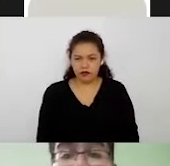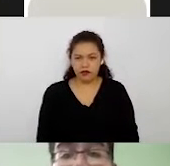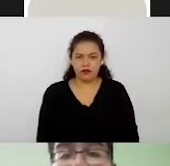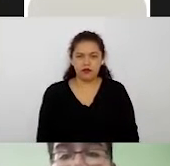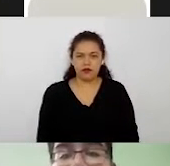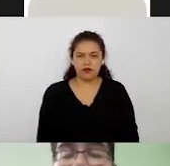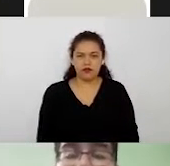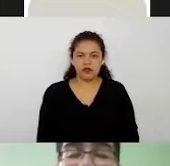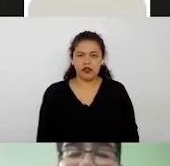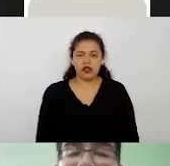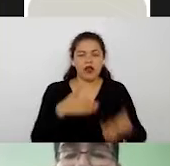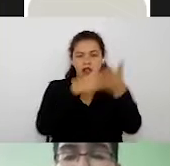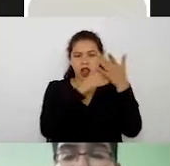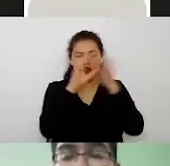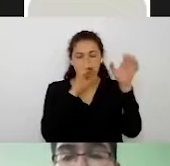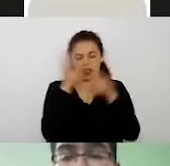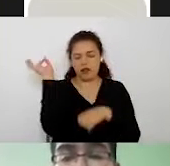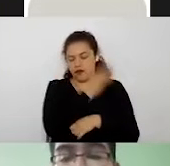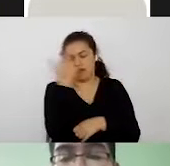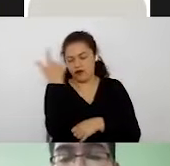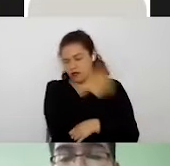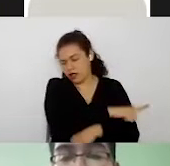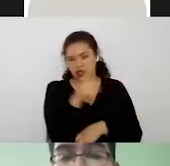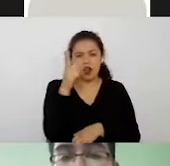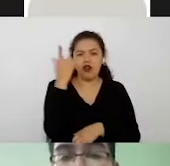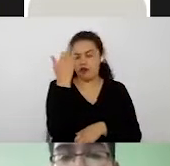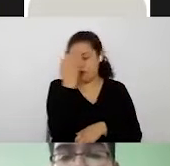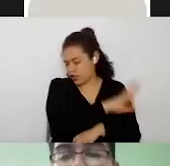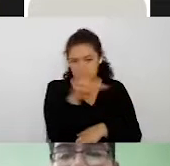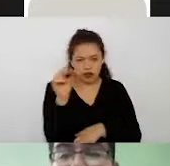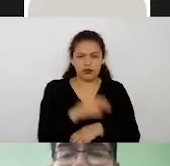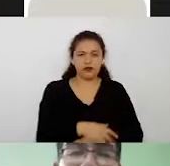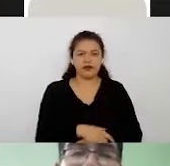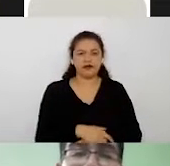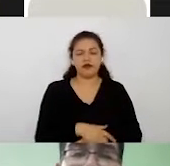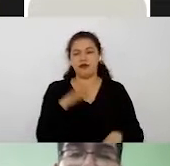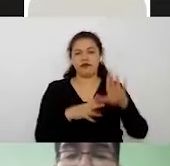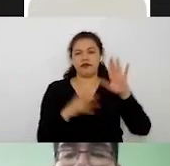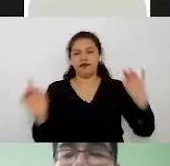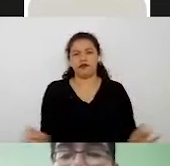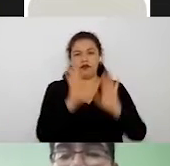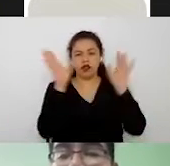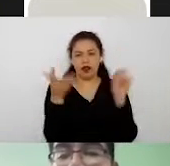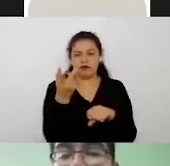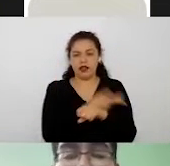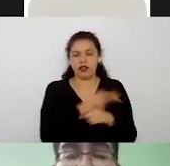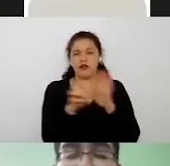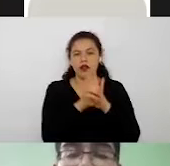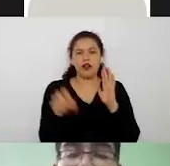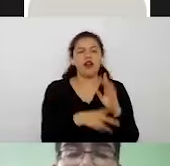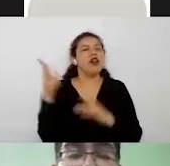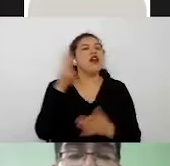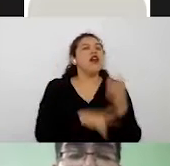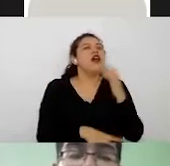falsa comunicación. Muchas veces cuando sucede un acontecimiento como lo es el sismo del 19